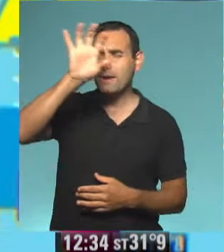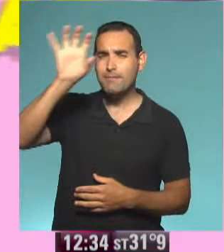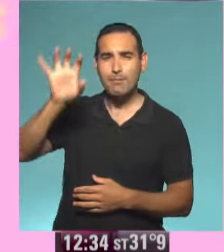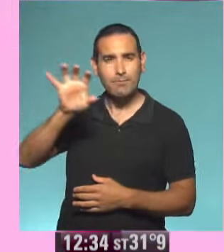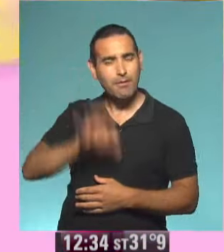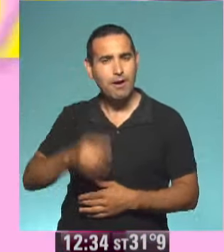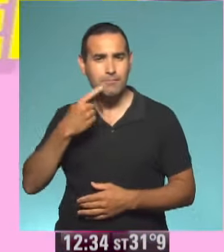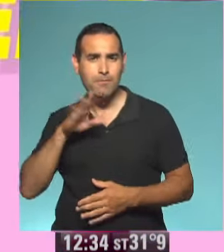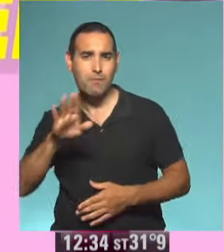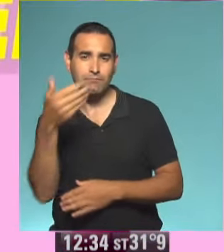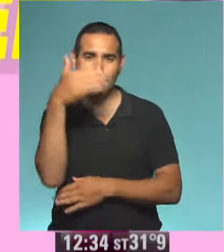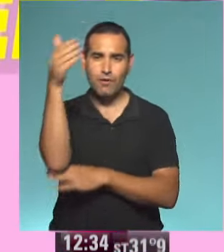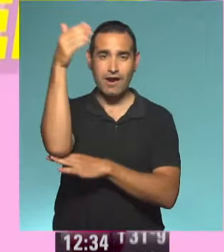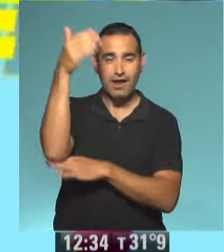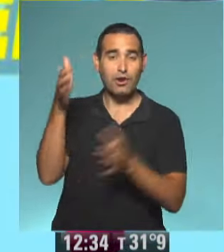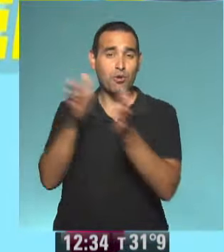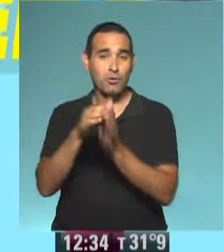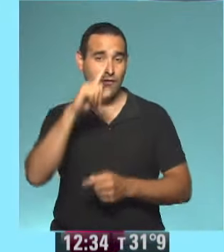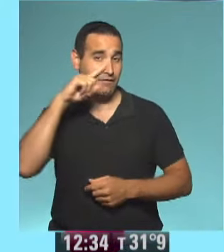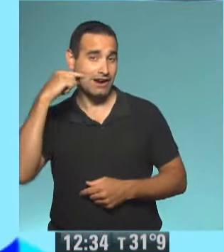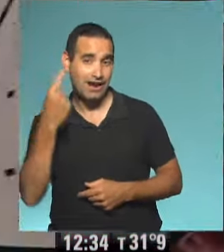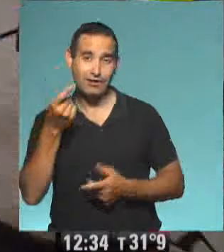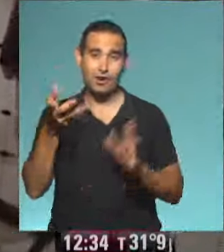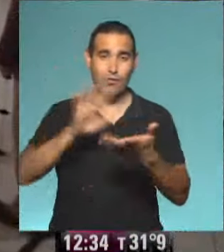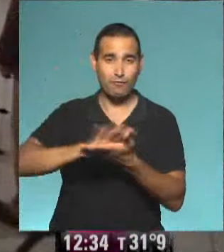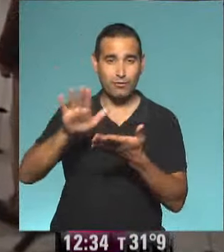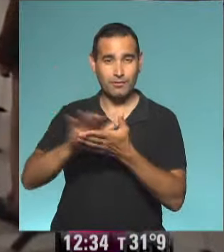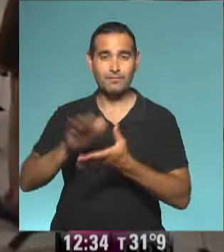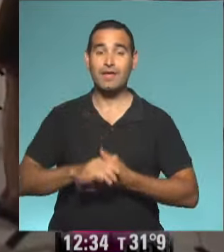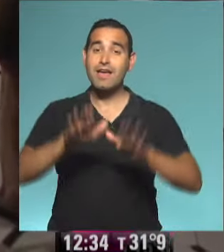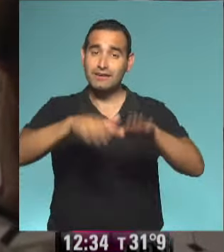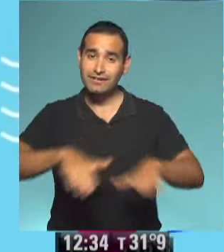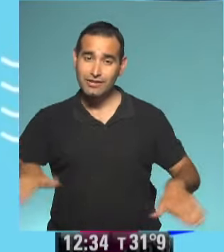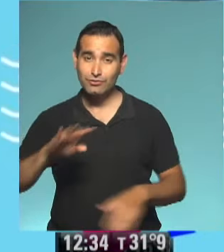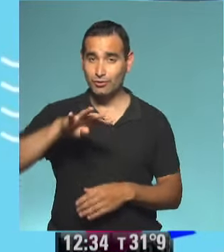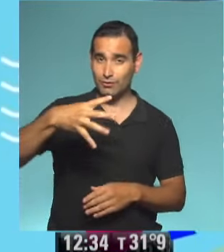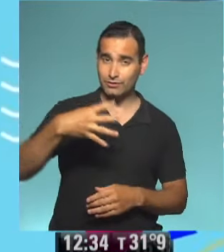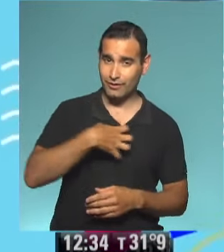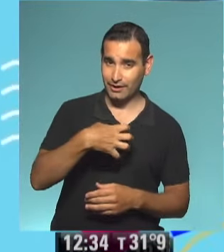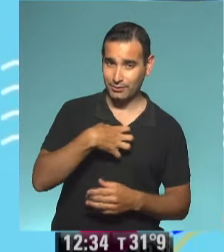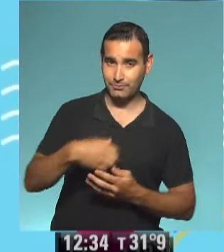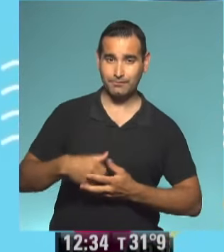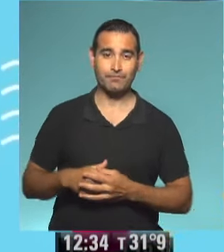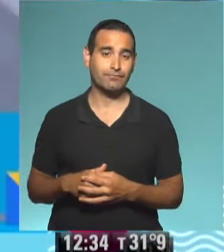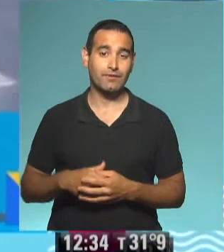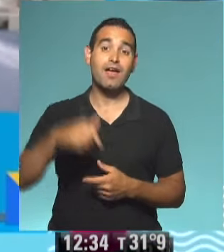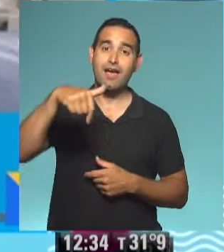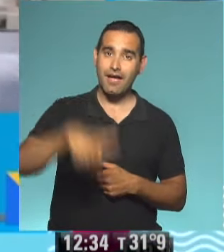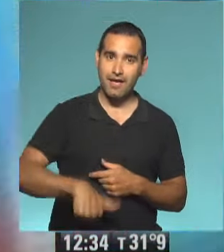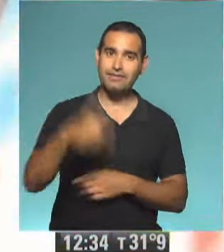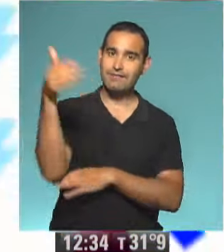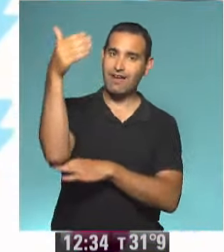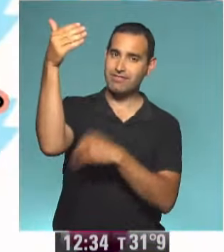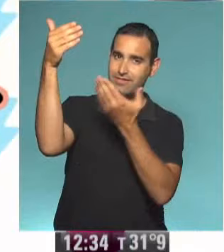que prometieron la bandera con Alberto Fernández de una nueva manera. Niñas y niños de cuarto grado, esta es nuestra